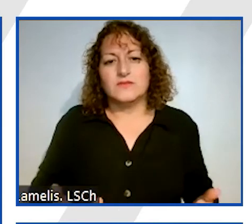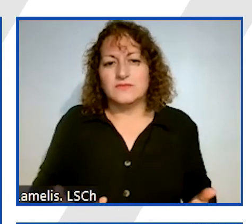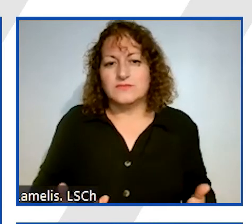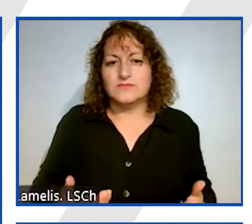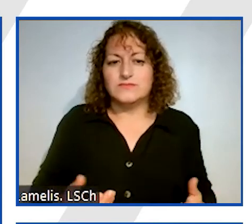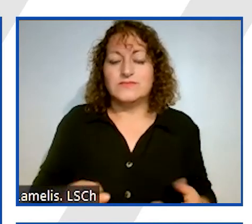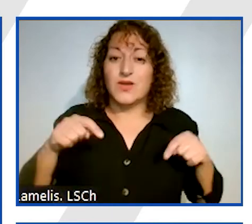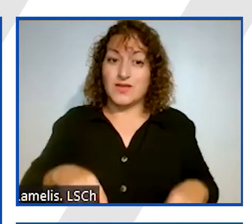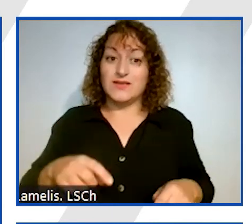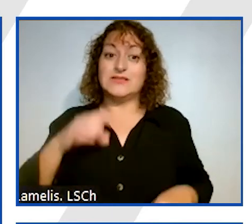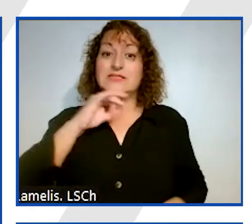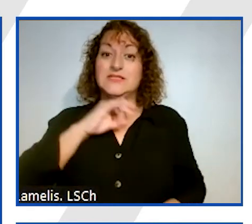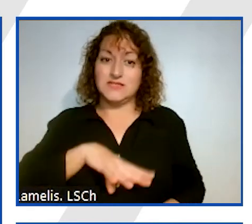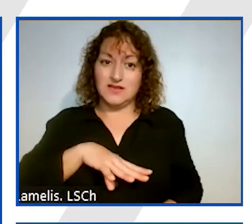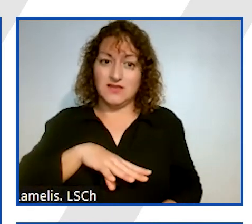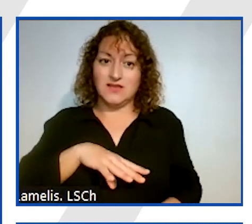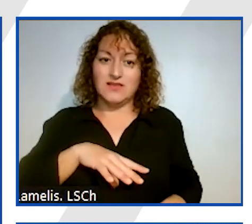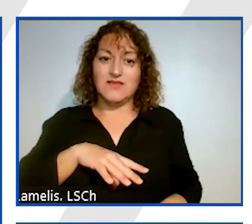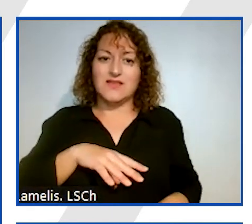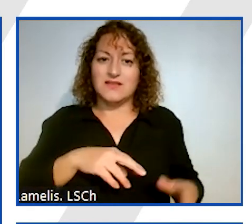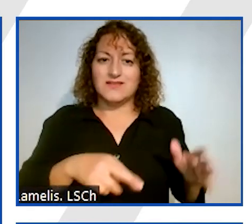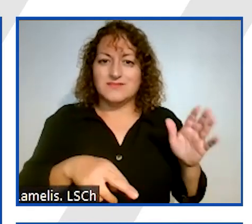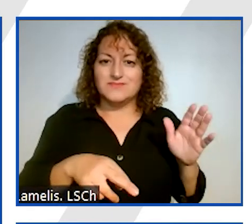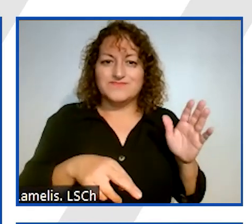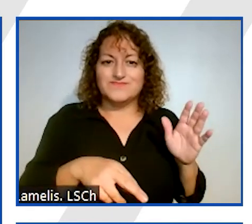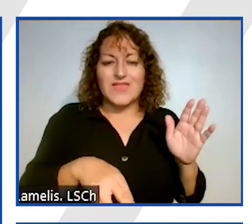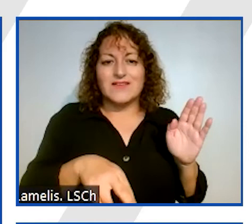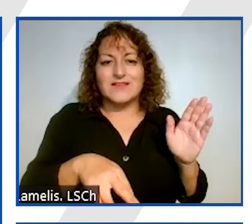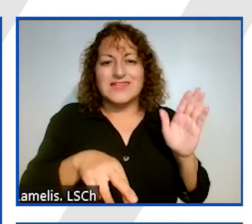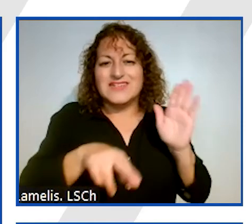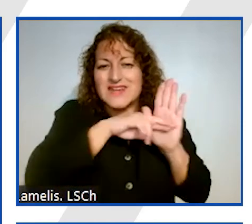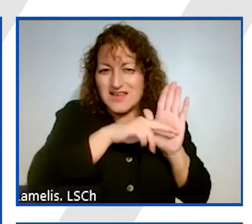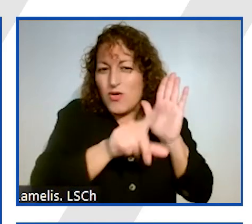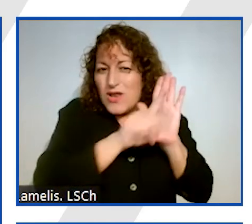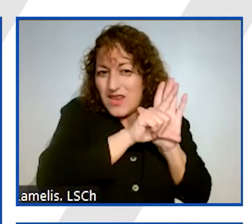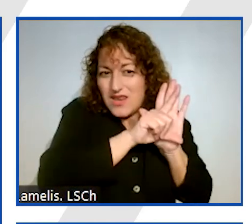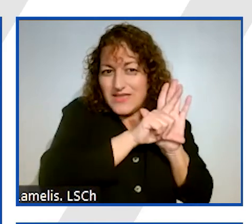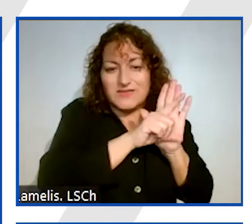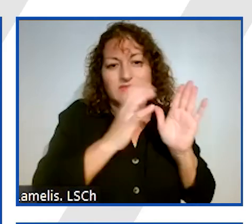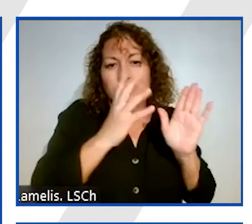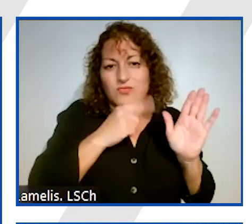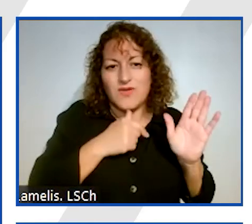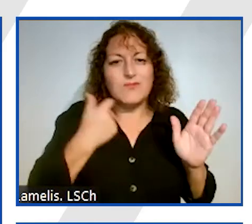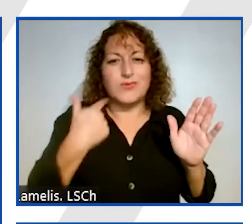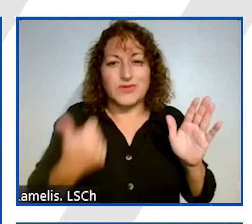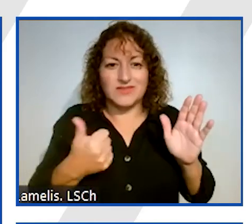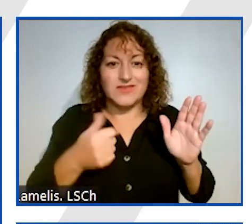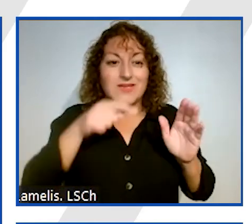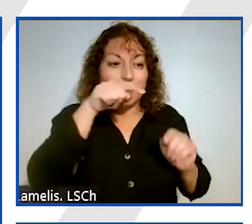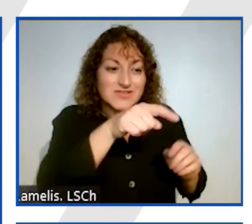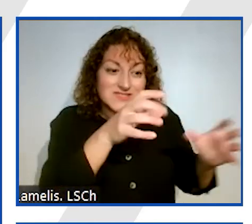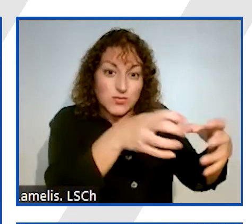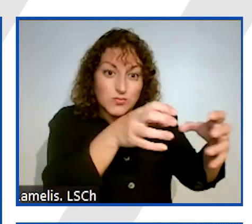ninguna regulación pesquera porque no son considerados una especie pesquera, sino que son considerados fauna acompañante de otra pesquería. Eso